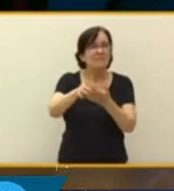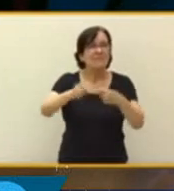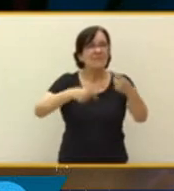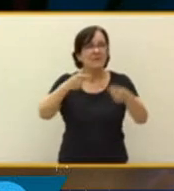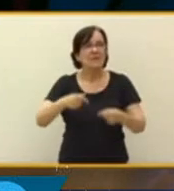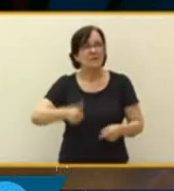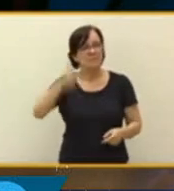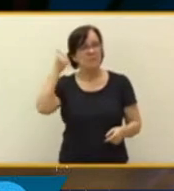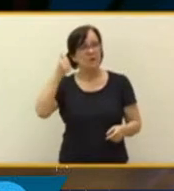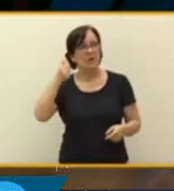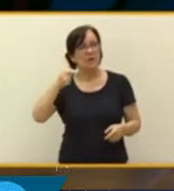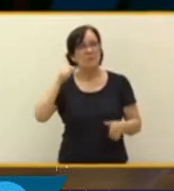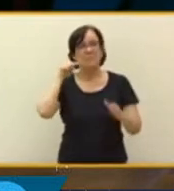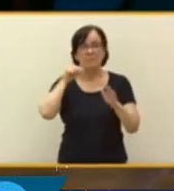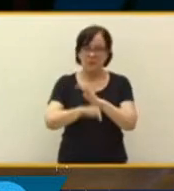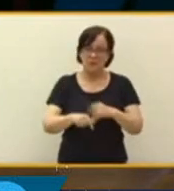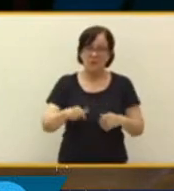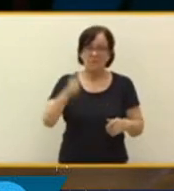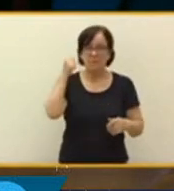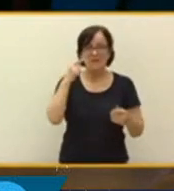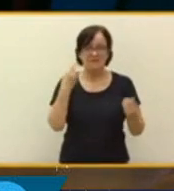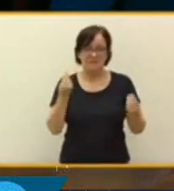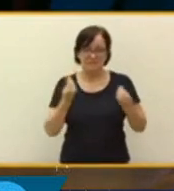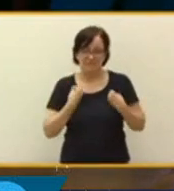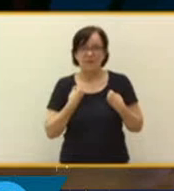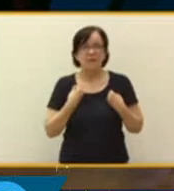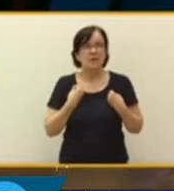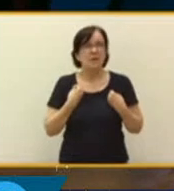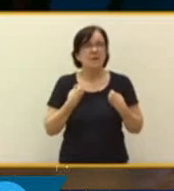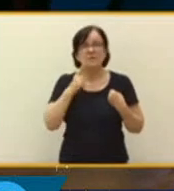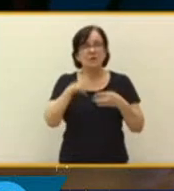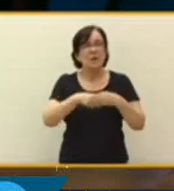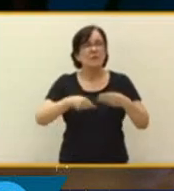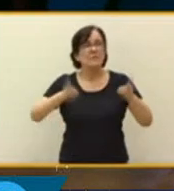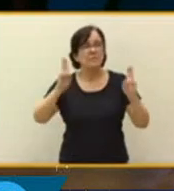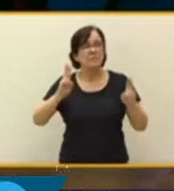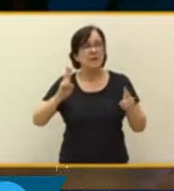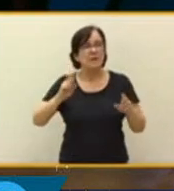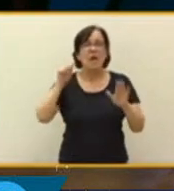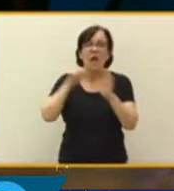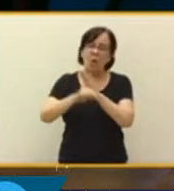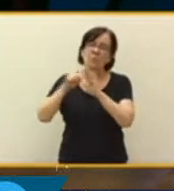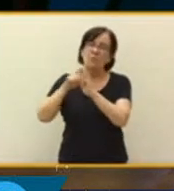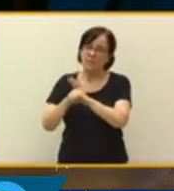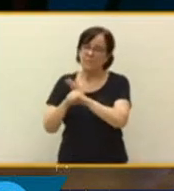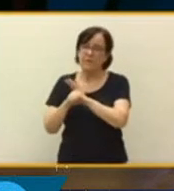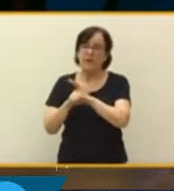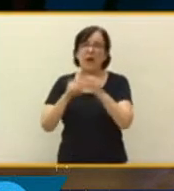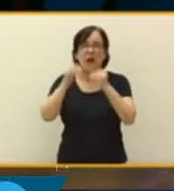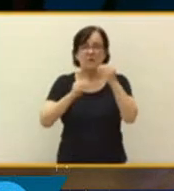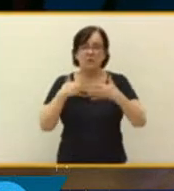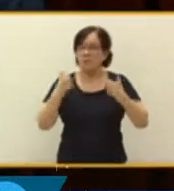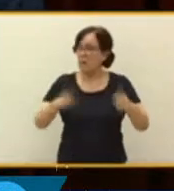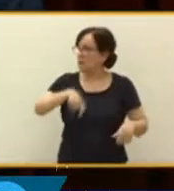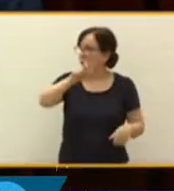sillón y la moqueta, pero pasan por lo que son unos absolutos mediocres,